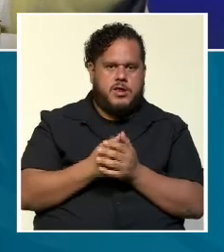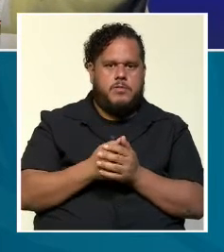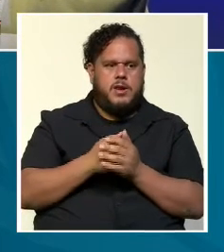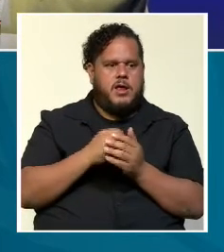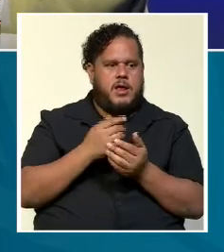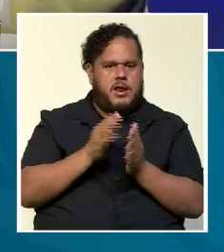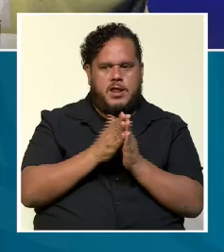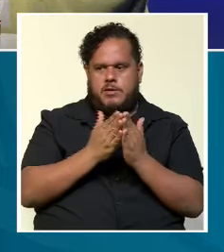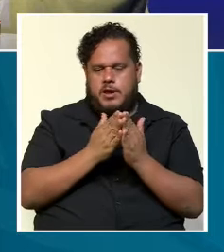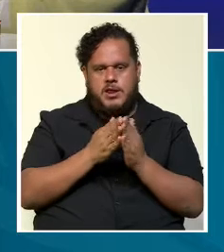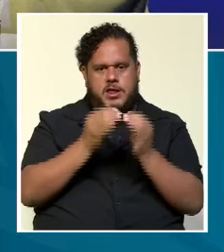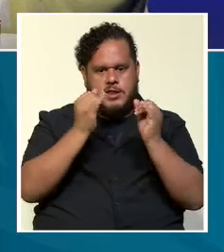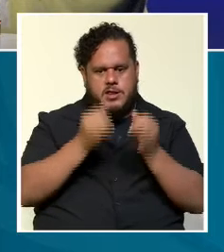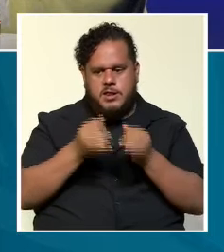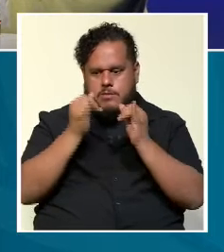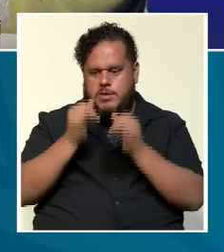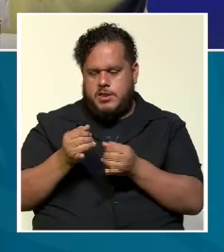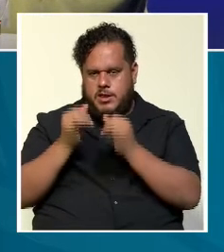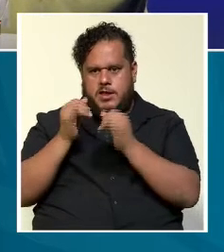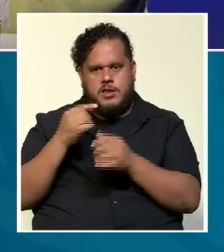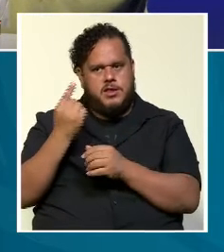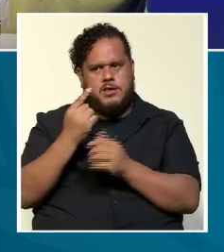independientes que siempre nos han acompañado,